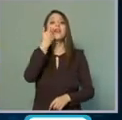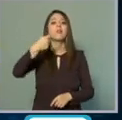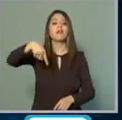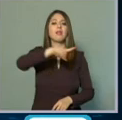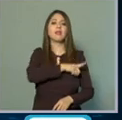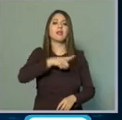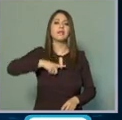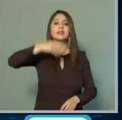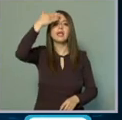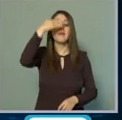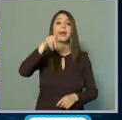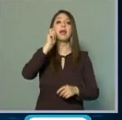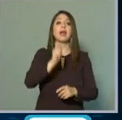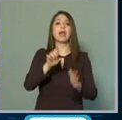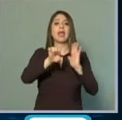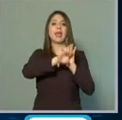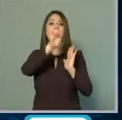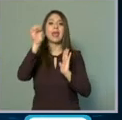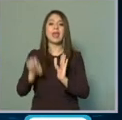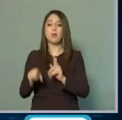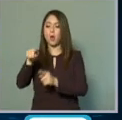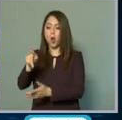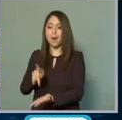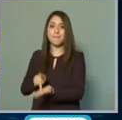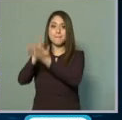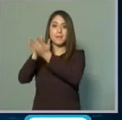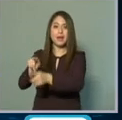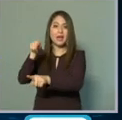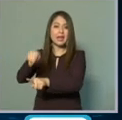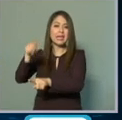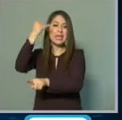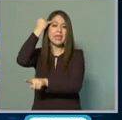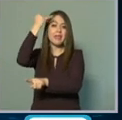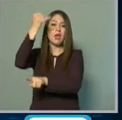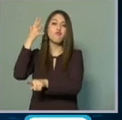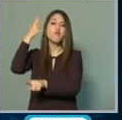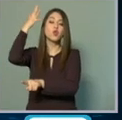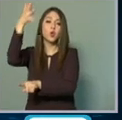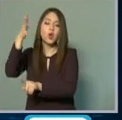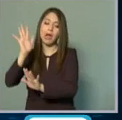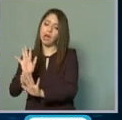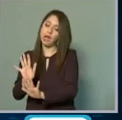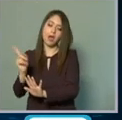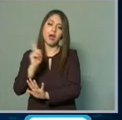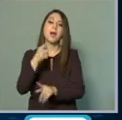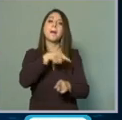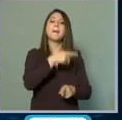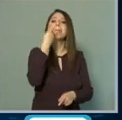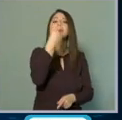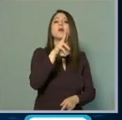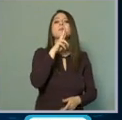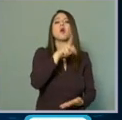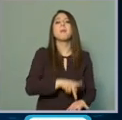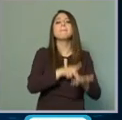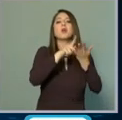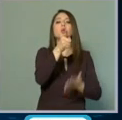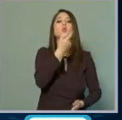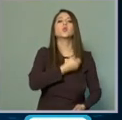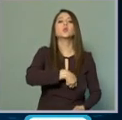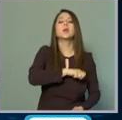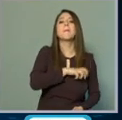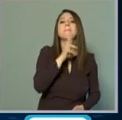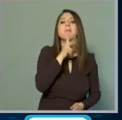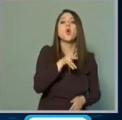peso ideal, o sea, lo que te dice una referencia, a un peso saludable, a con qué peso estás bien. Ejemplo, vamos a pensar